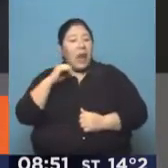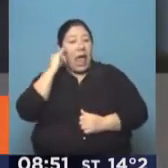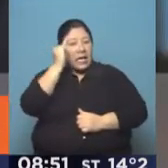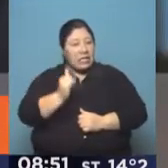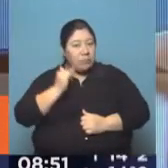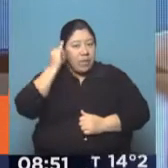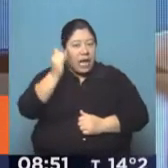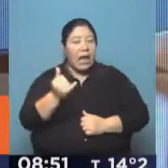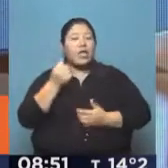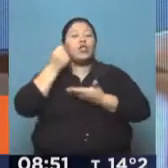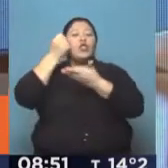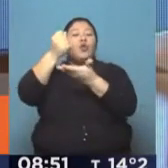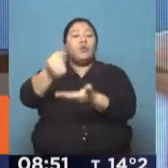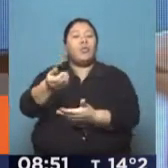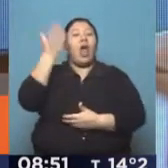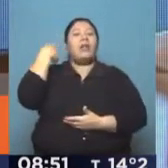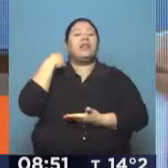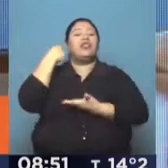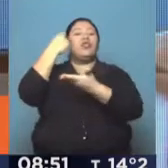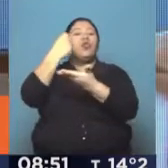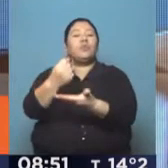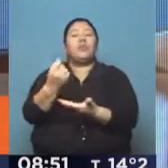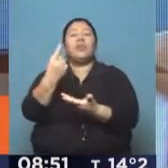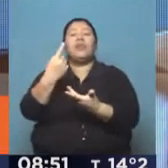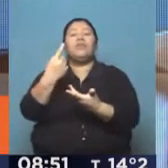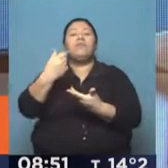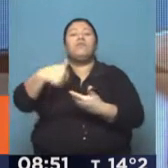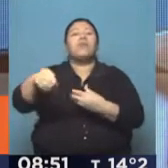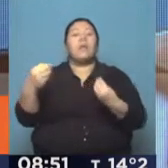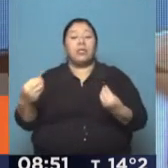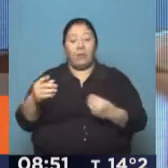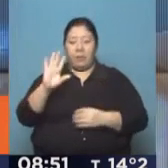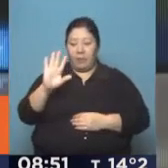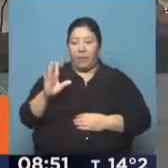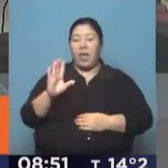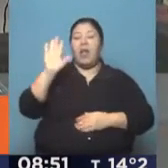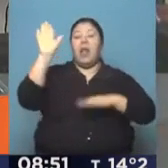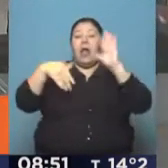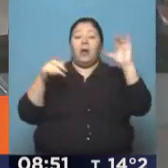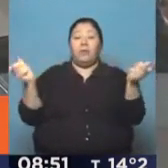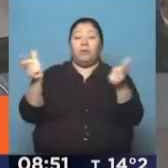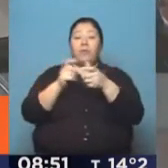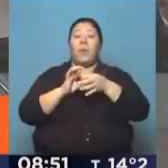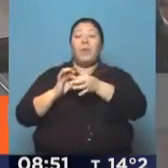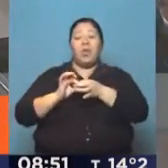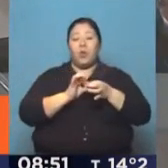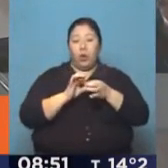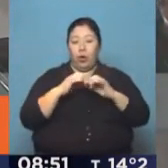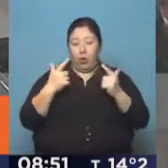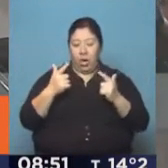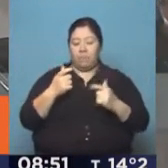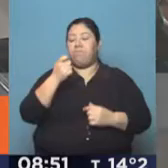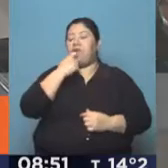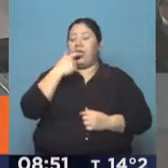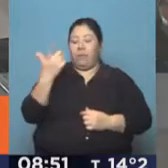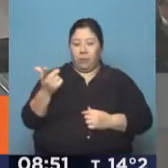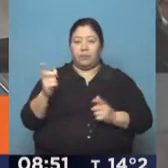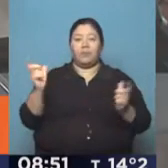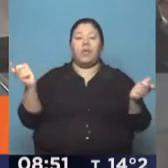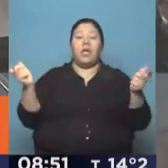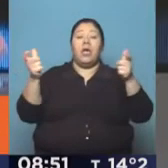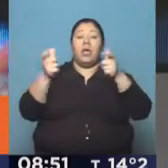bueno el problema de las audiencias que las audiencias no son vinculantes es decir de un ejemplo la audiencia